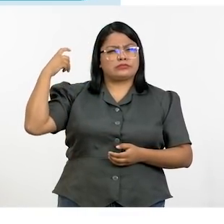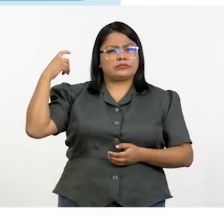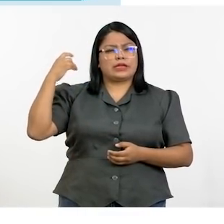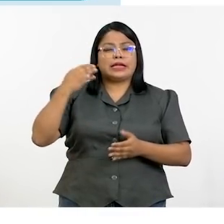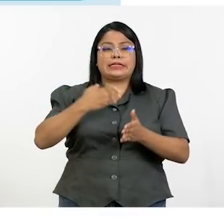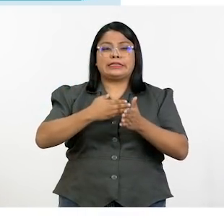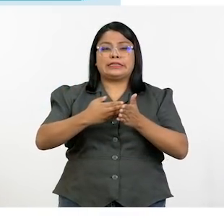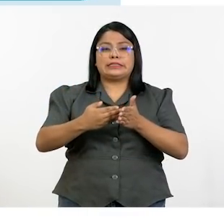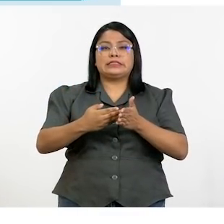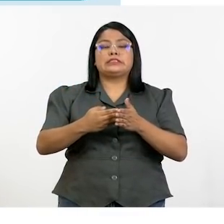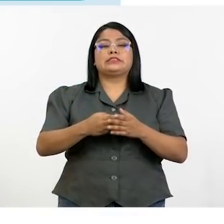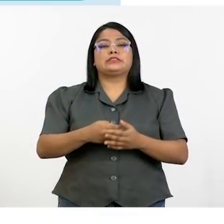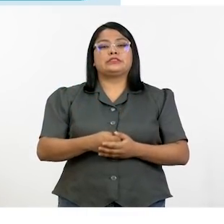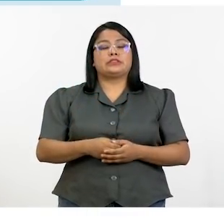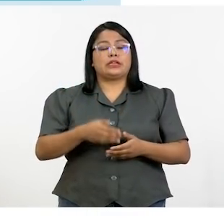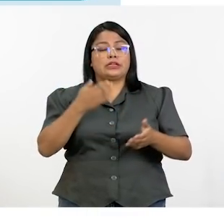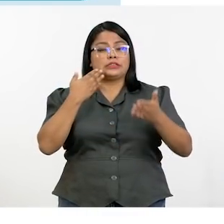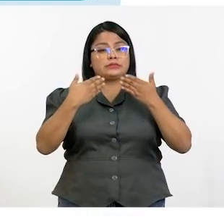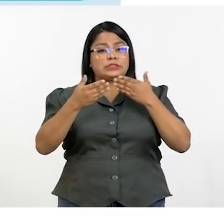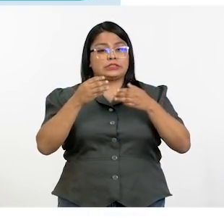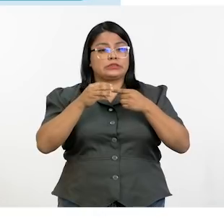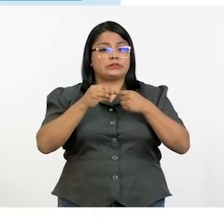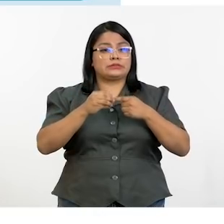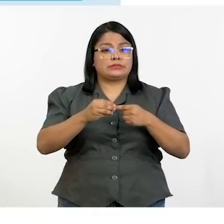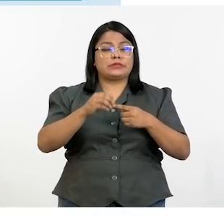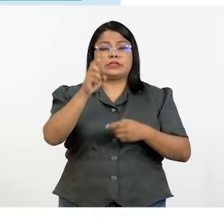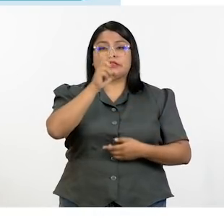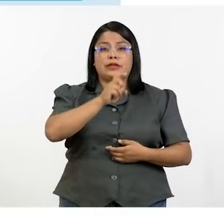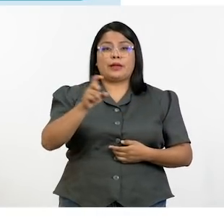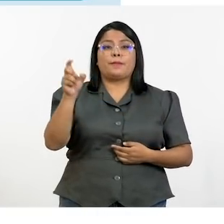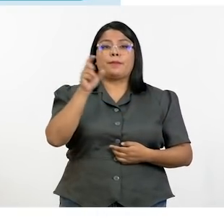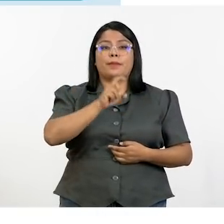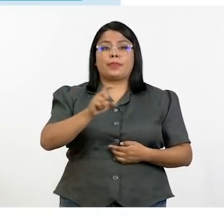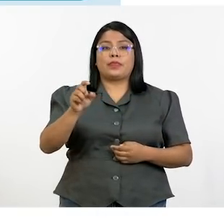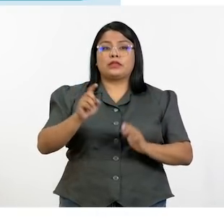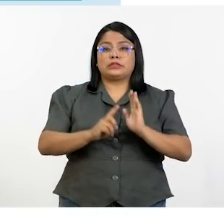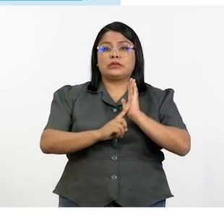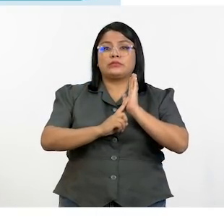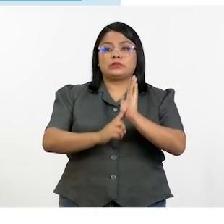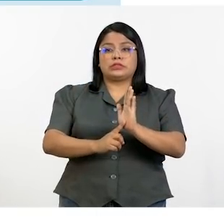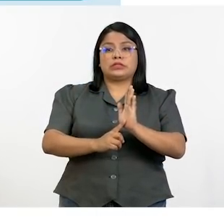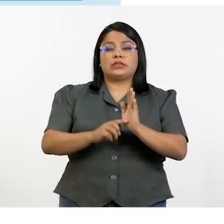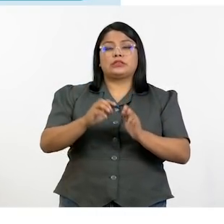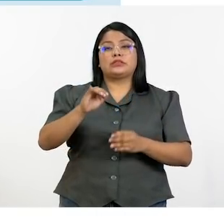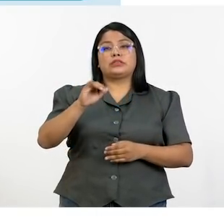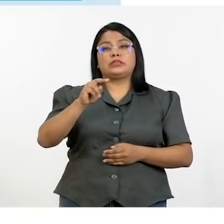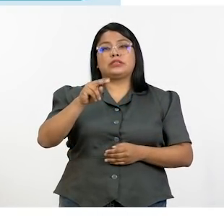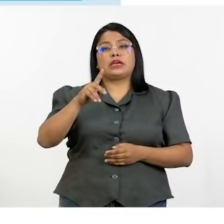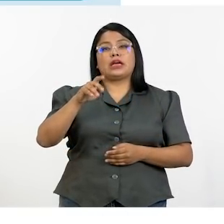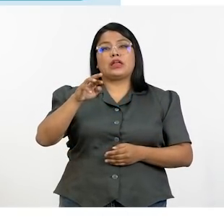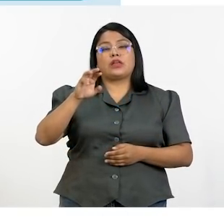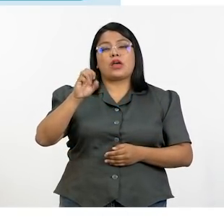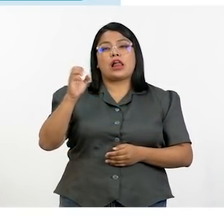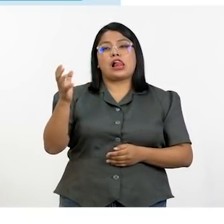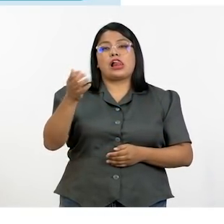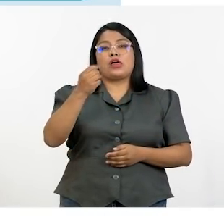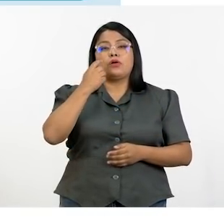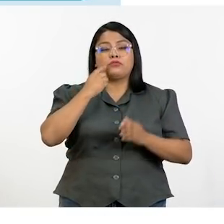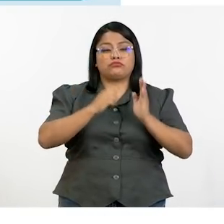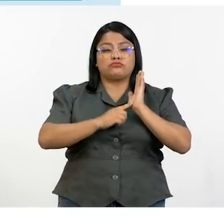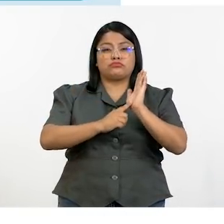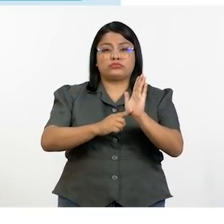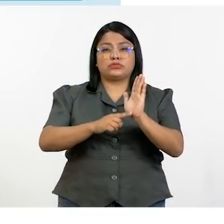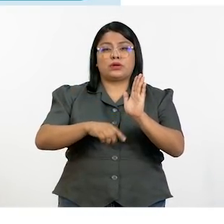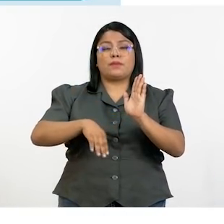recordarán, al inicio de las orientaciones específicas de cada semana, se presentan los indicadores de logro y se